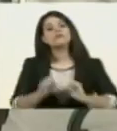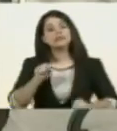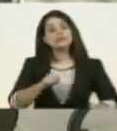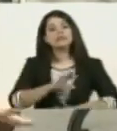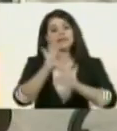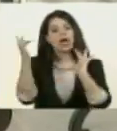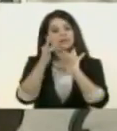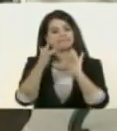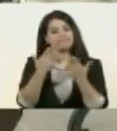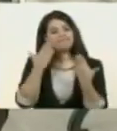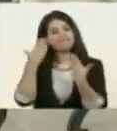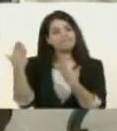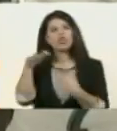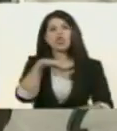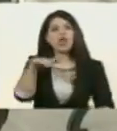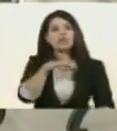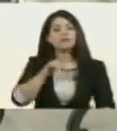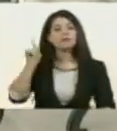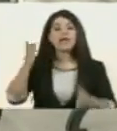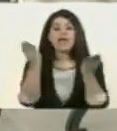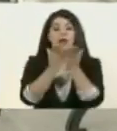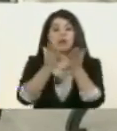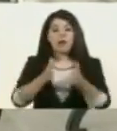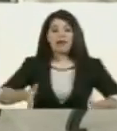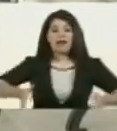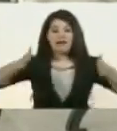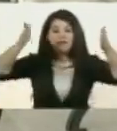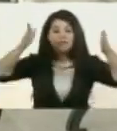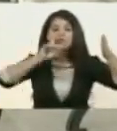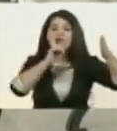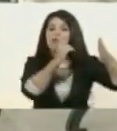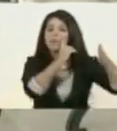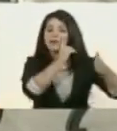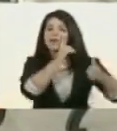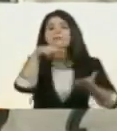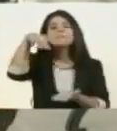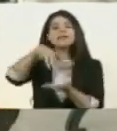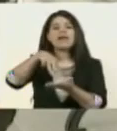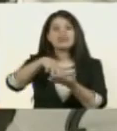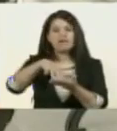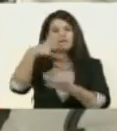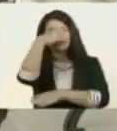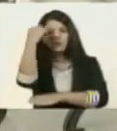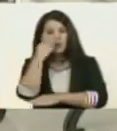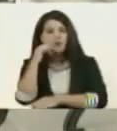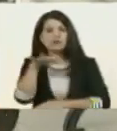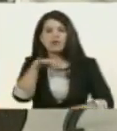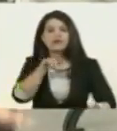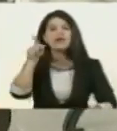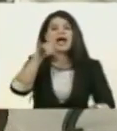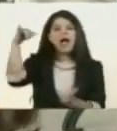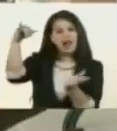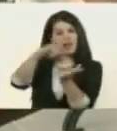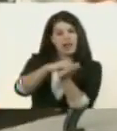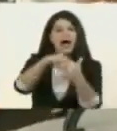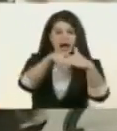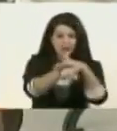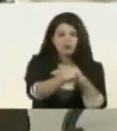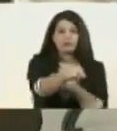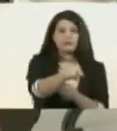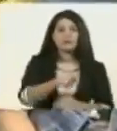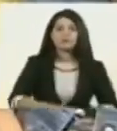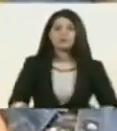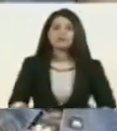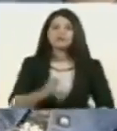lo establecemos desde la sede de la Unidad Educativa Generalísimo Francisco de Miranda, ubicado en la base aérea de La Carlota. En este